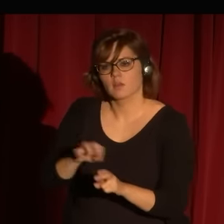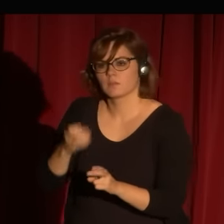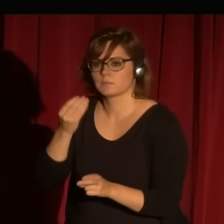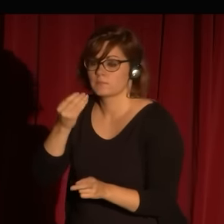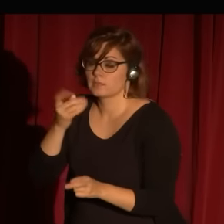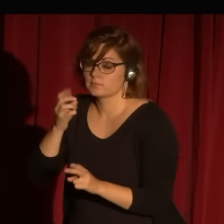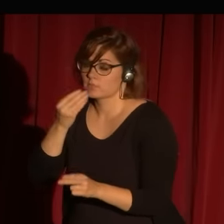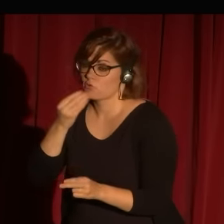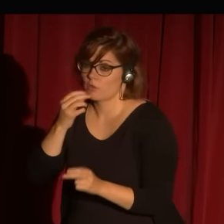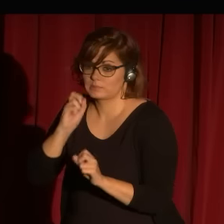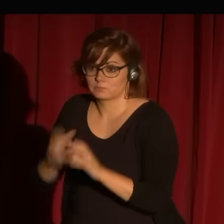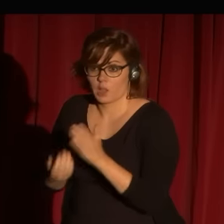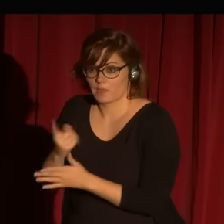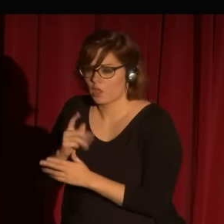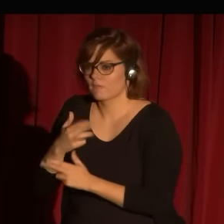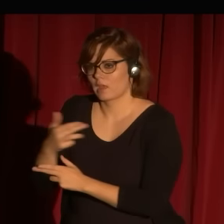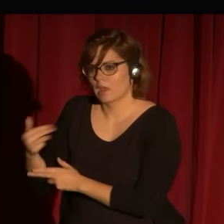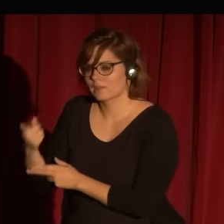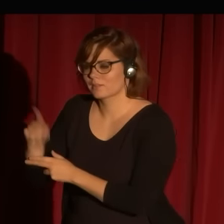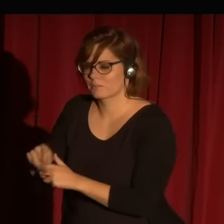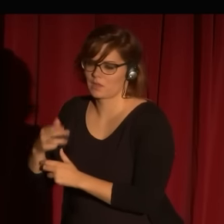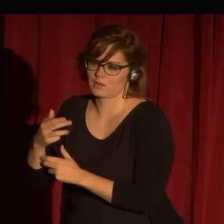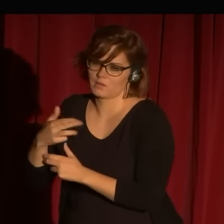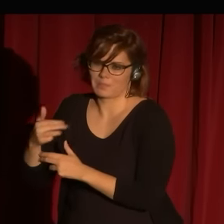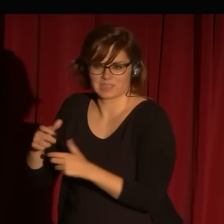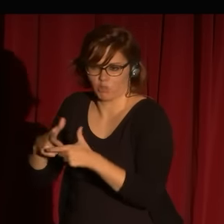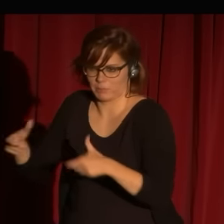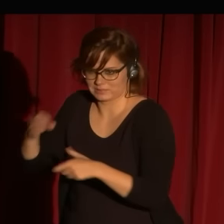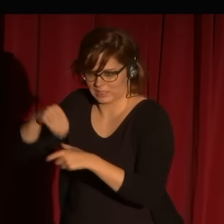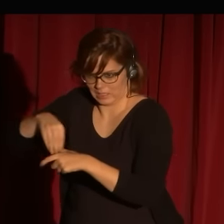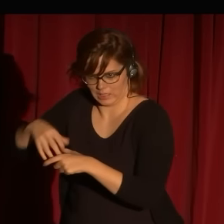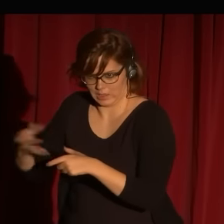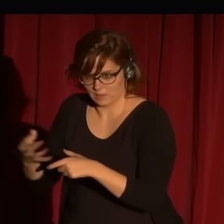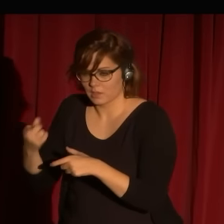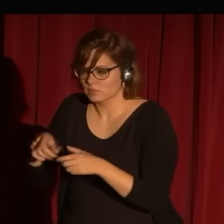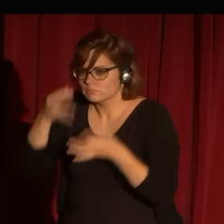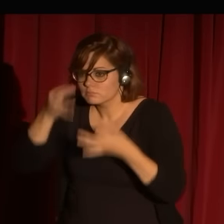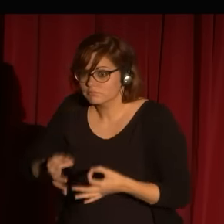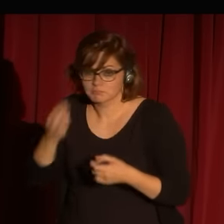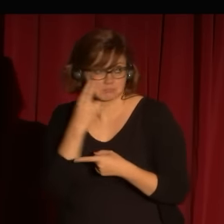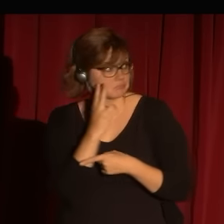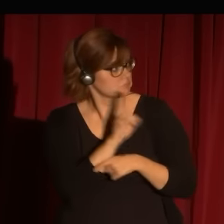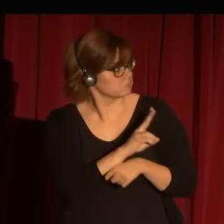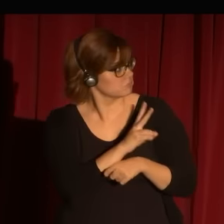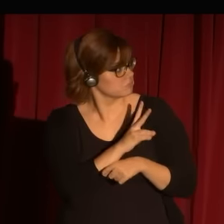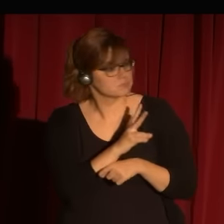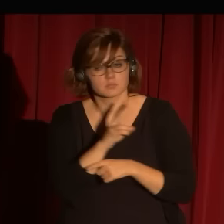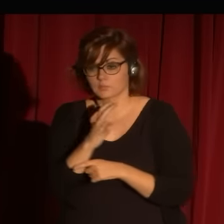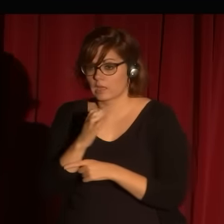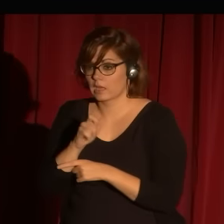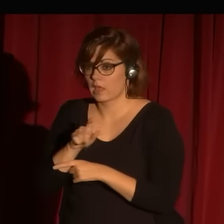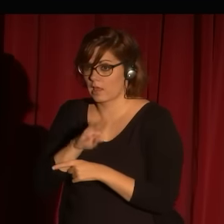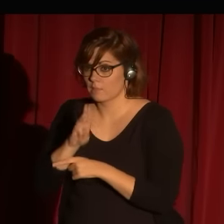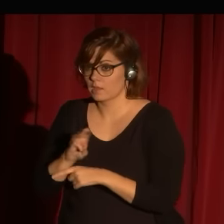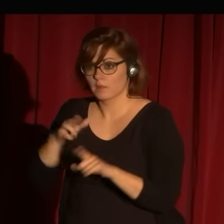y muchos otros tipos de pescado y también pasteles de pescado realmente eso es exactamente eso es lo que está pintando cl Clara Pit